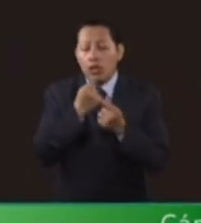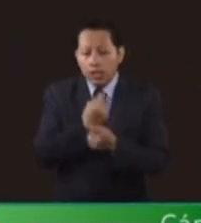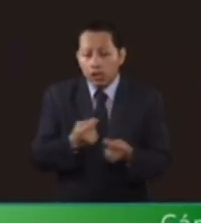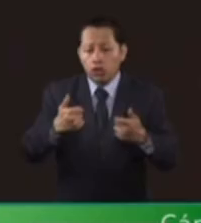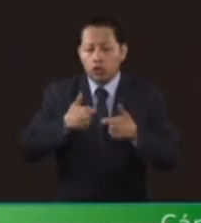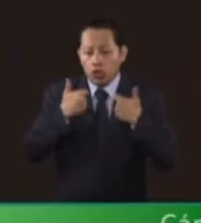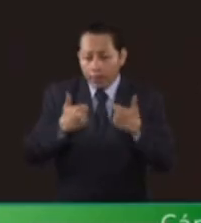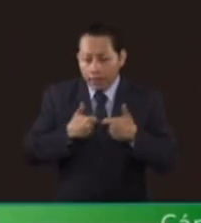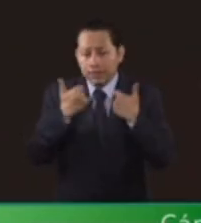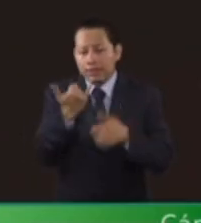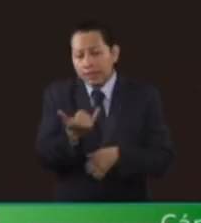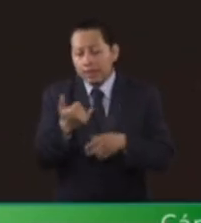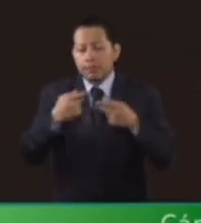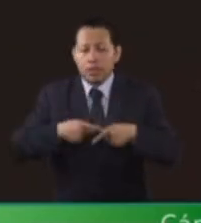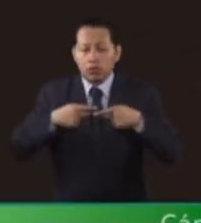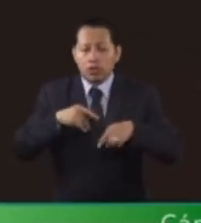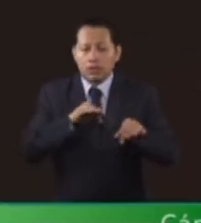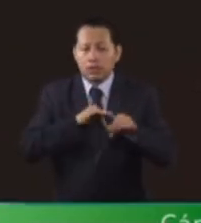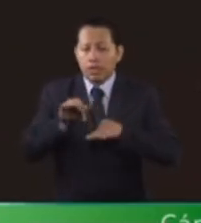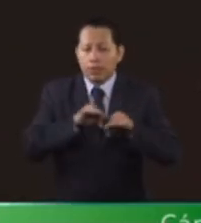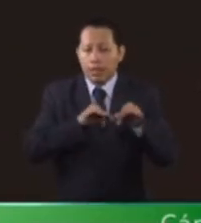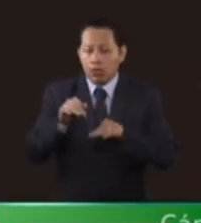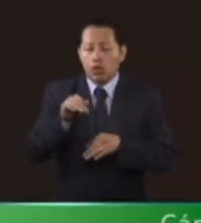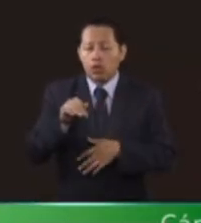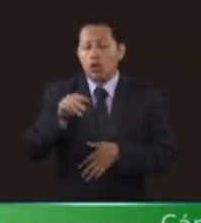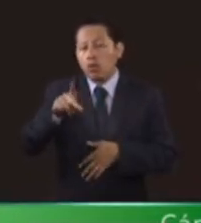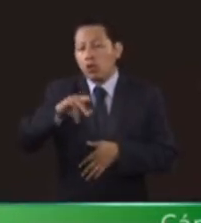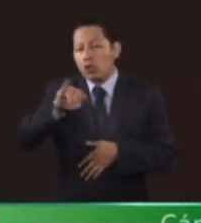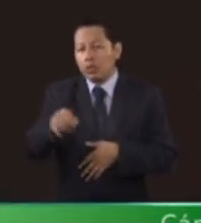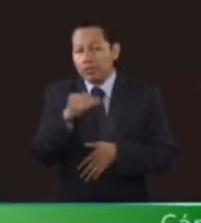por las y los trabajadores del poder judicial es cuánto